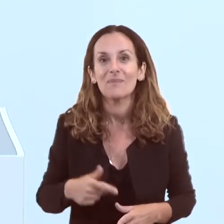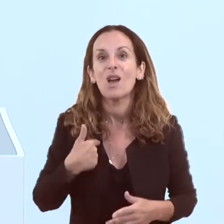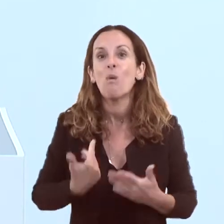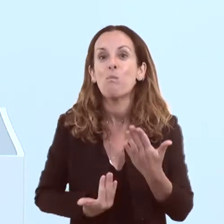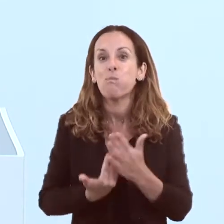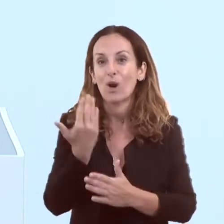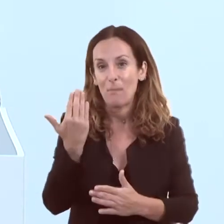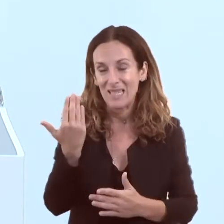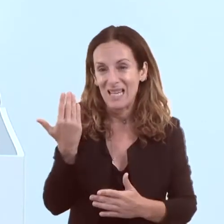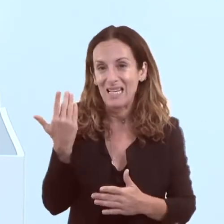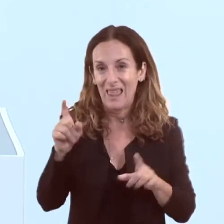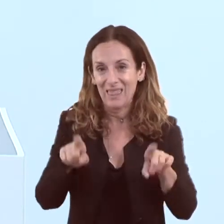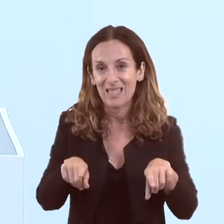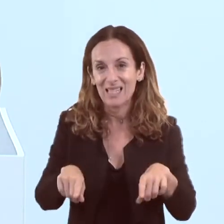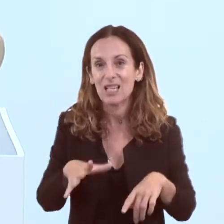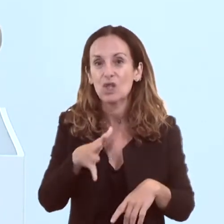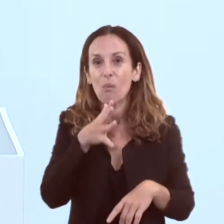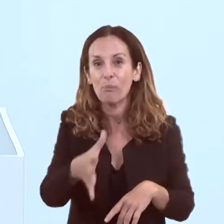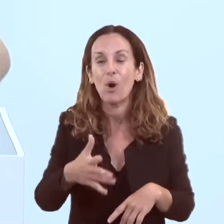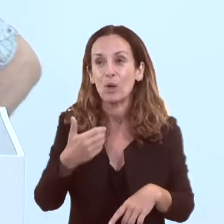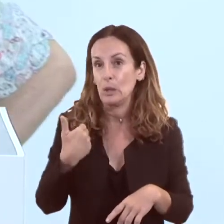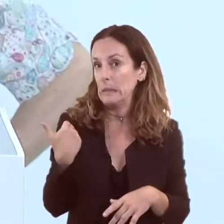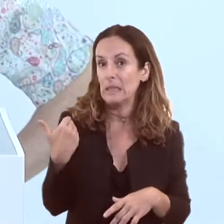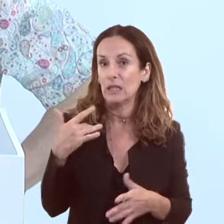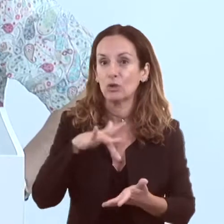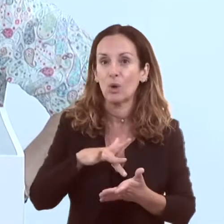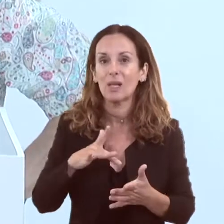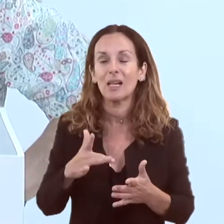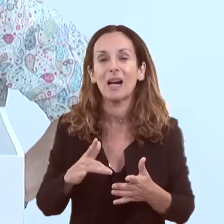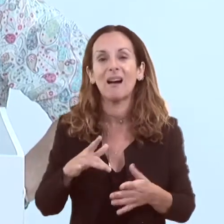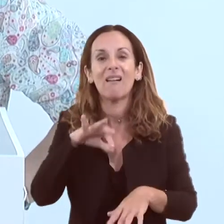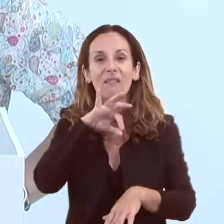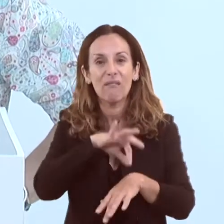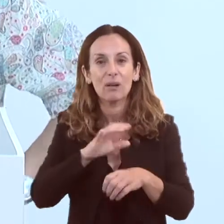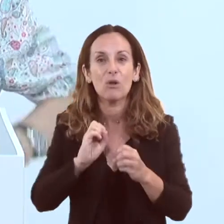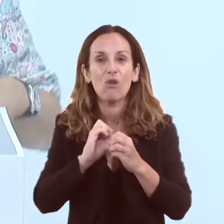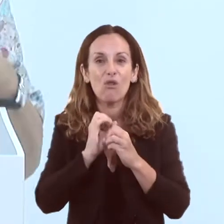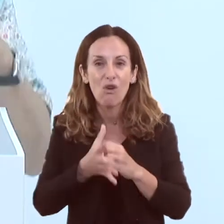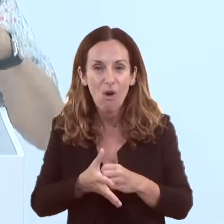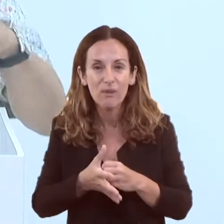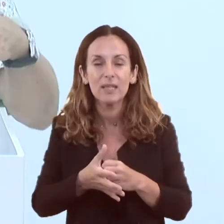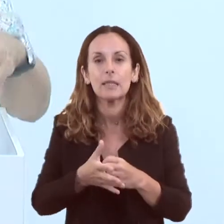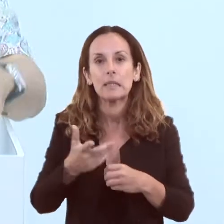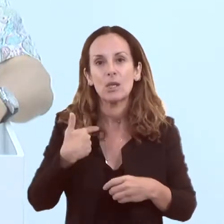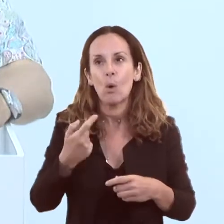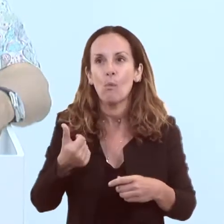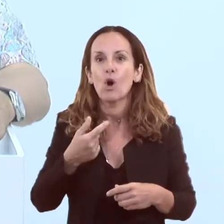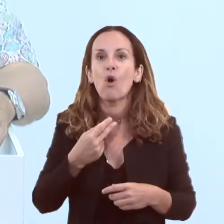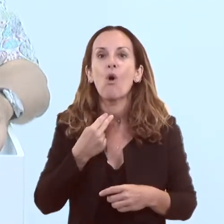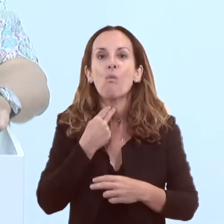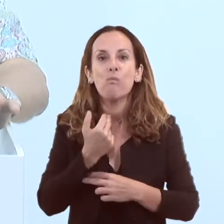quitaba un poco la ronquera por covid y los accesos y evitó los accesos de todos en el escenario